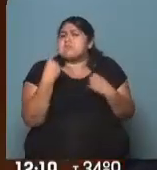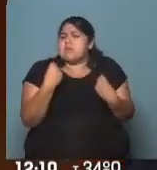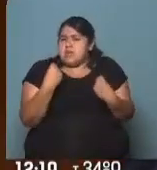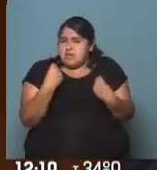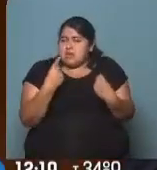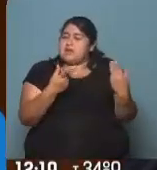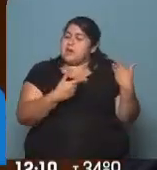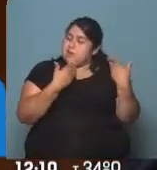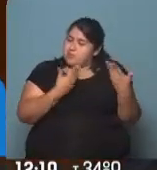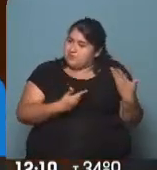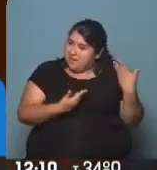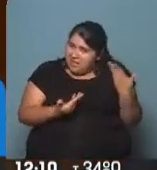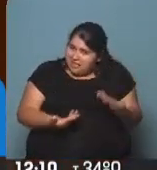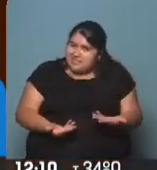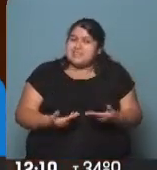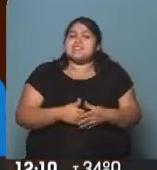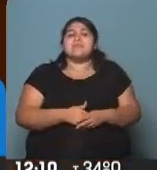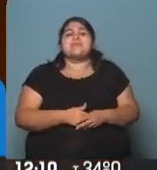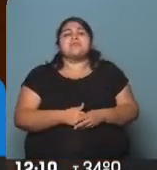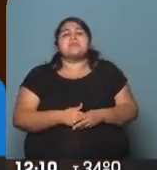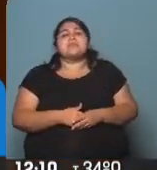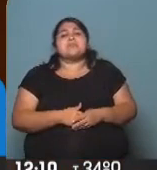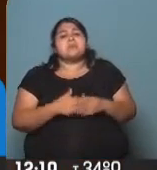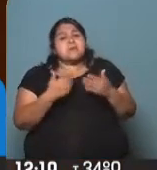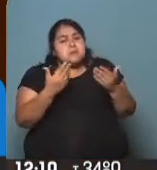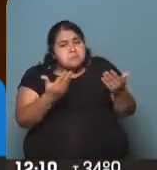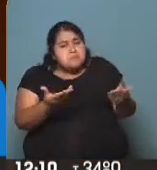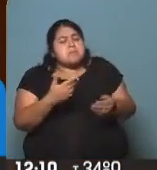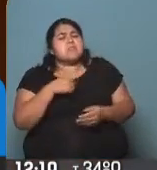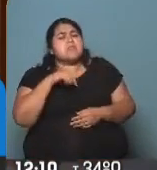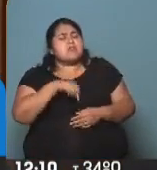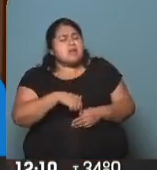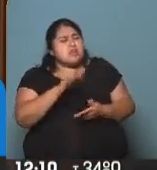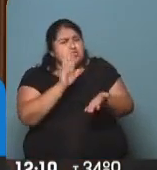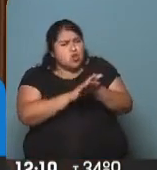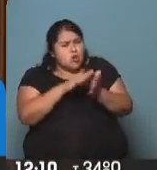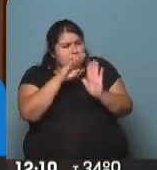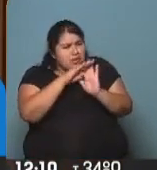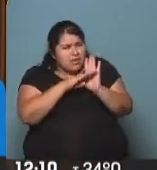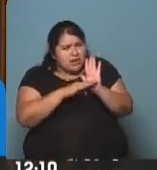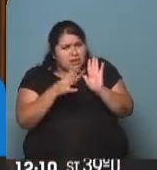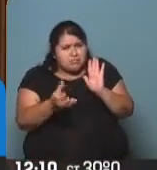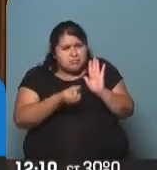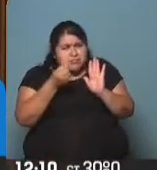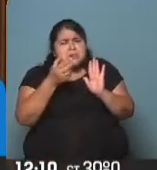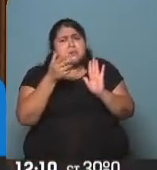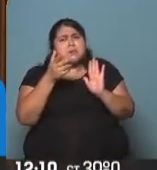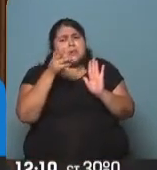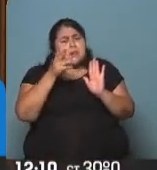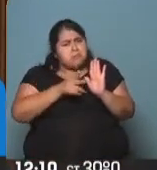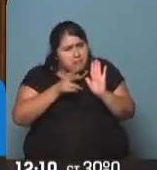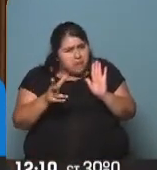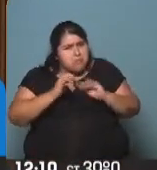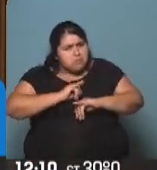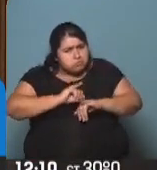por la invitación una vez más. Bueno, a ver, Fortunato, primero, ¿cómo es este manual que ha dado a conocer el Papa? Bueno, supongo después de